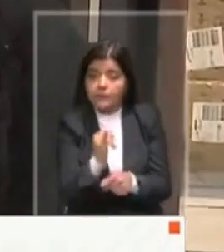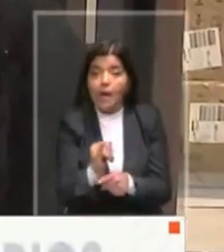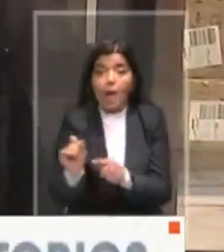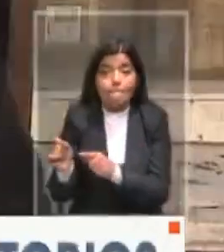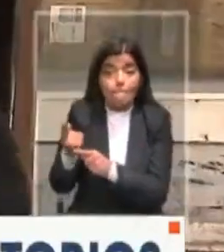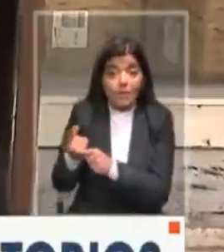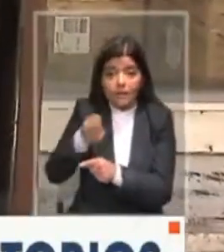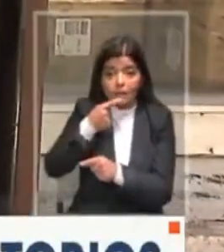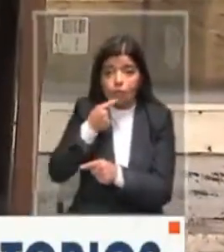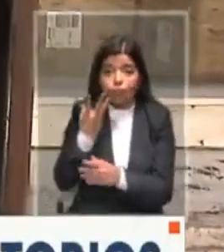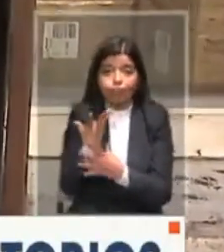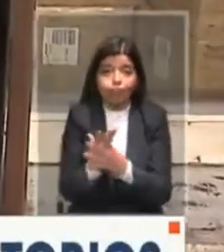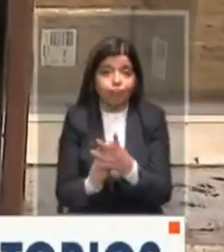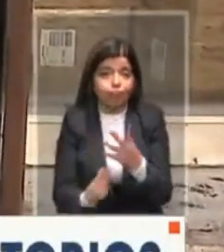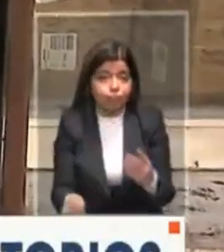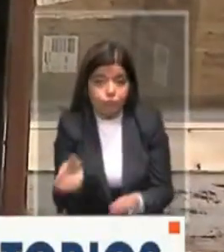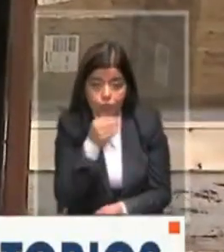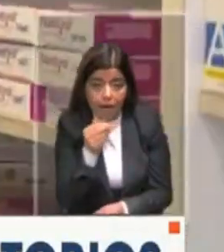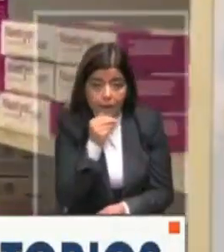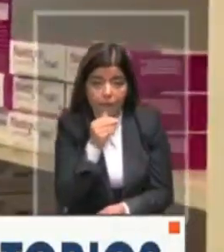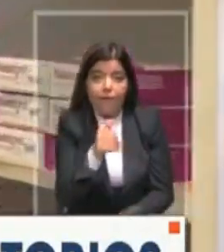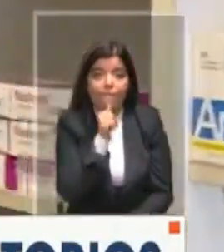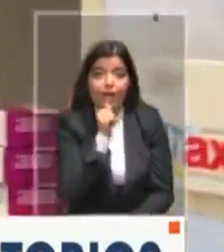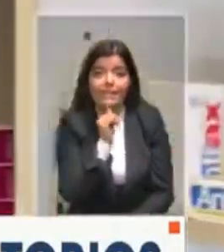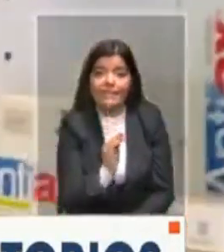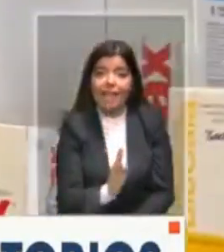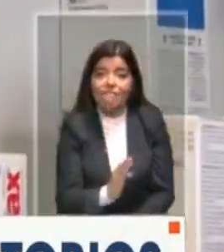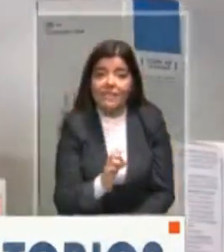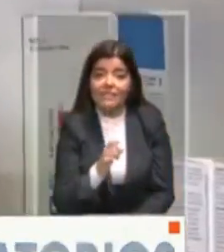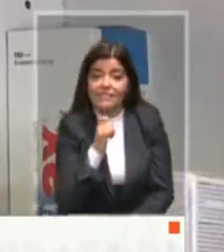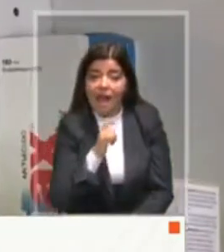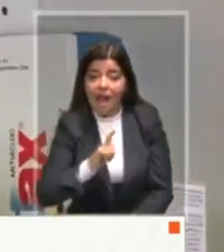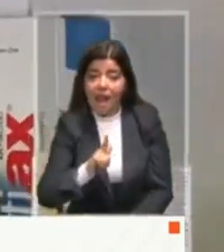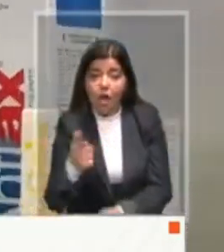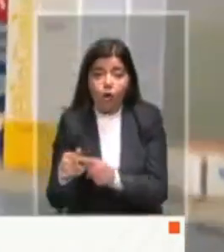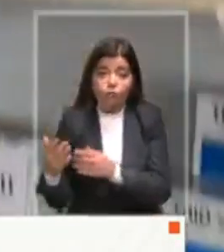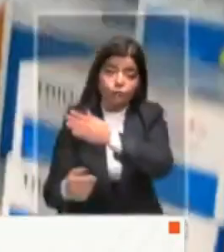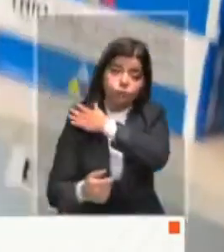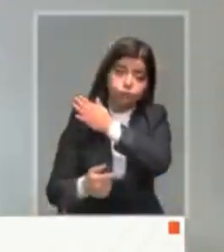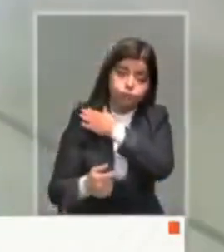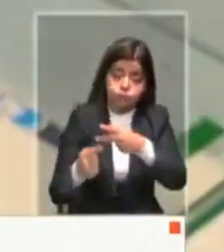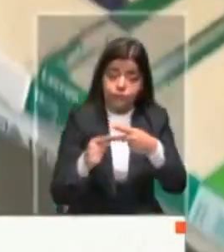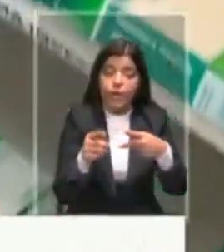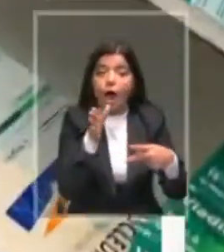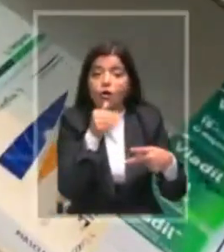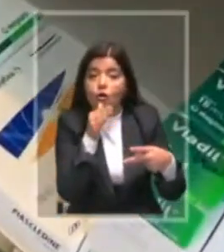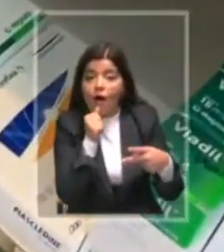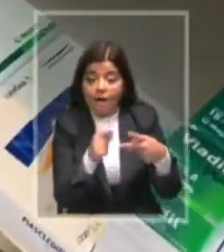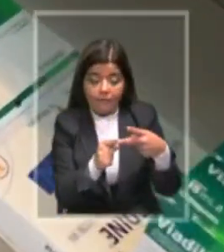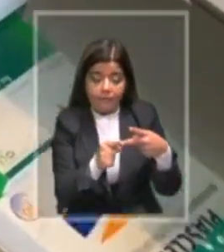agotado en todos lados. Me falta el Versen. Broncot no hay. Versen, que estaba ahí, tampoco hay.